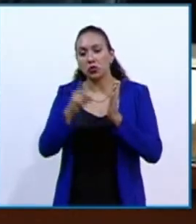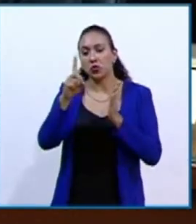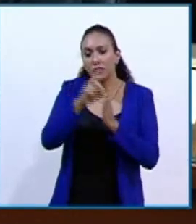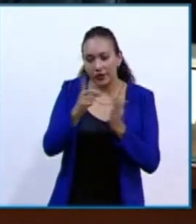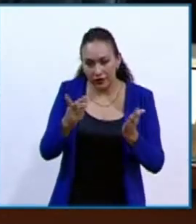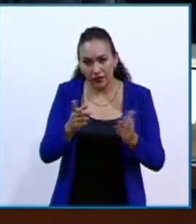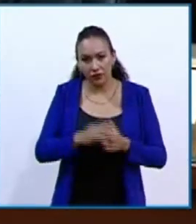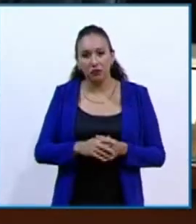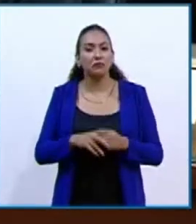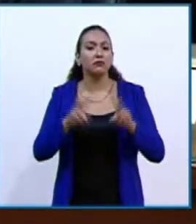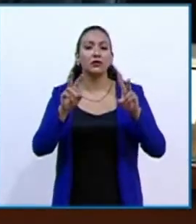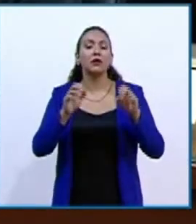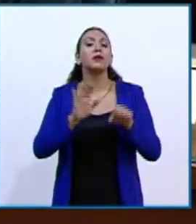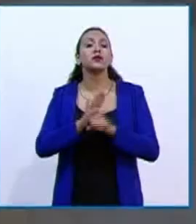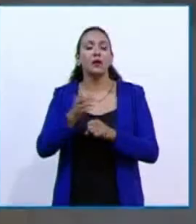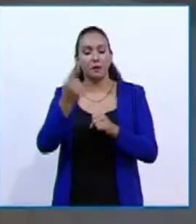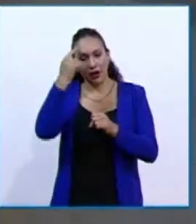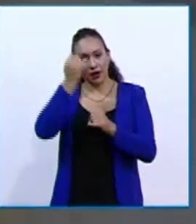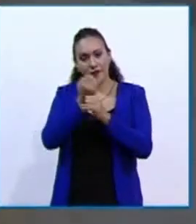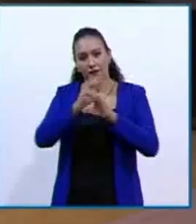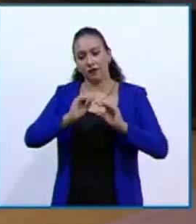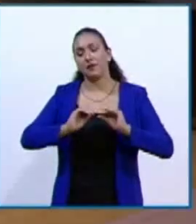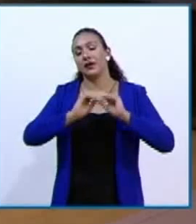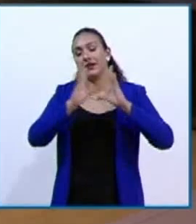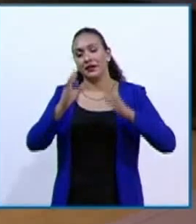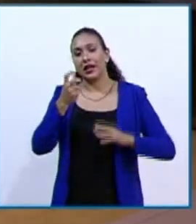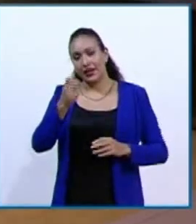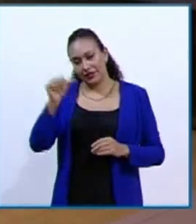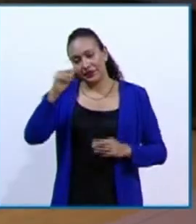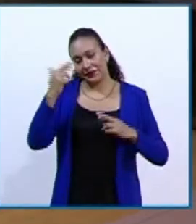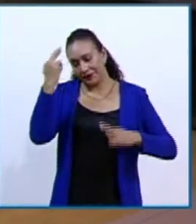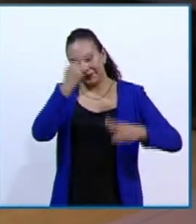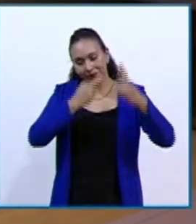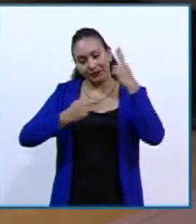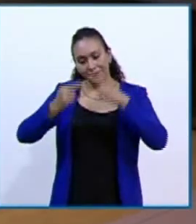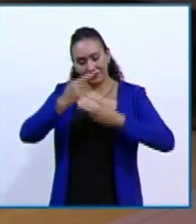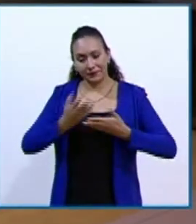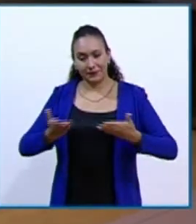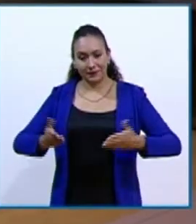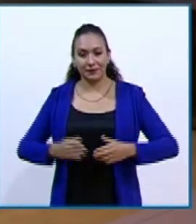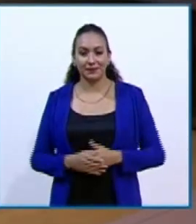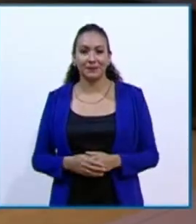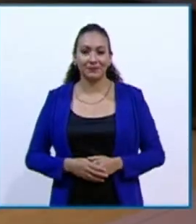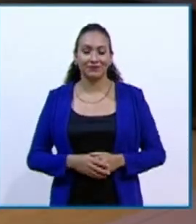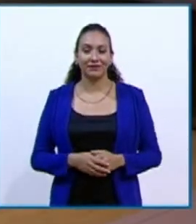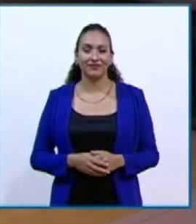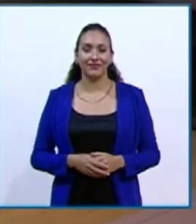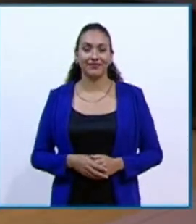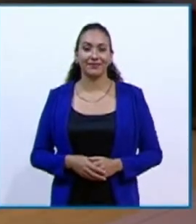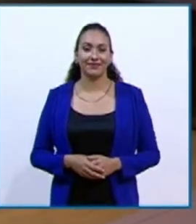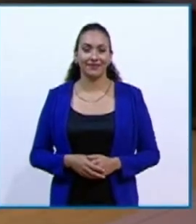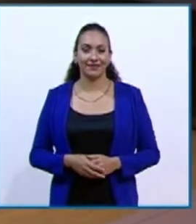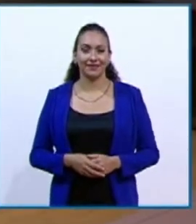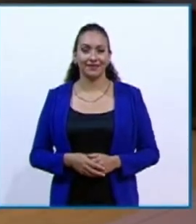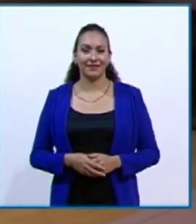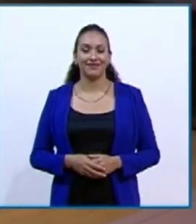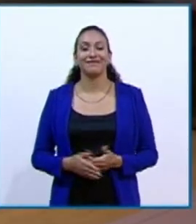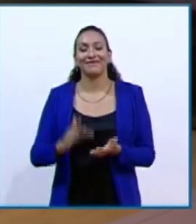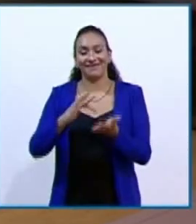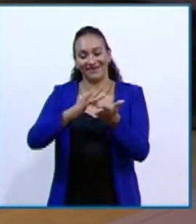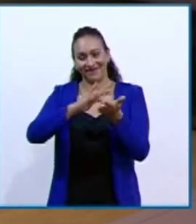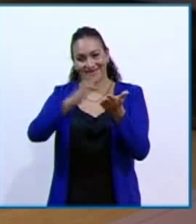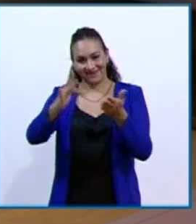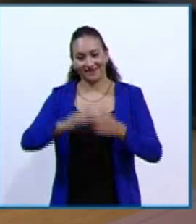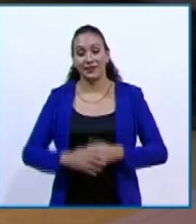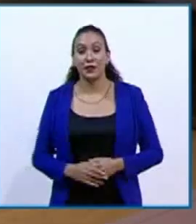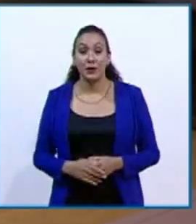de temas de transparencia. Es lo que resolvió el Pleno de la Corte en esta sesión. Muchas gracias, Mario,